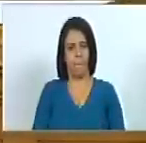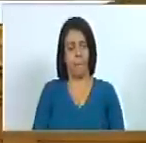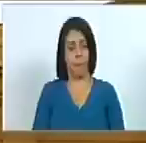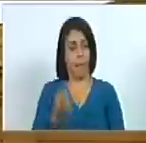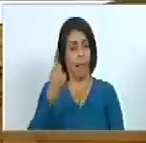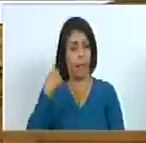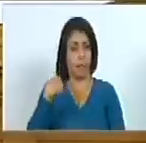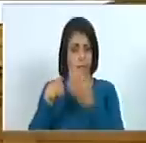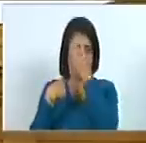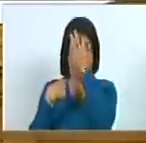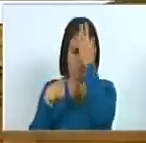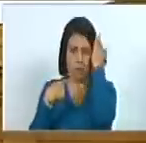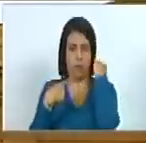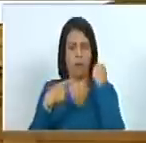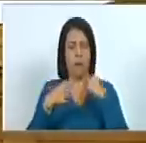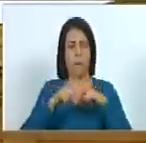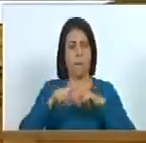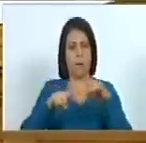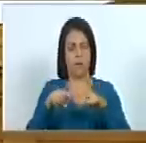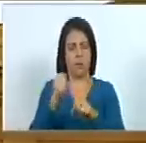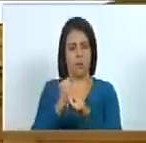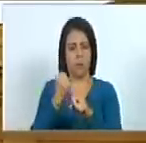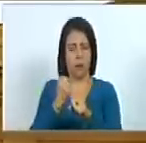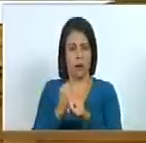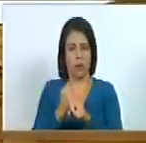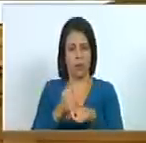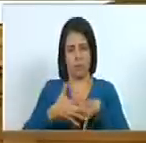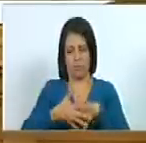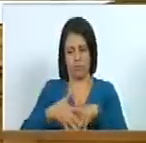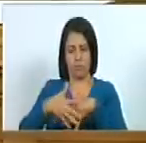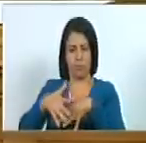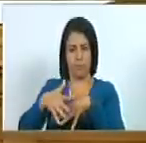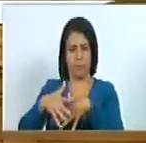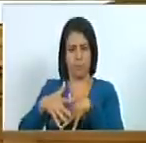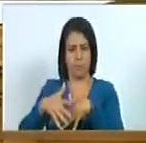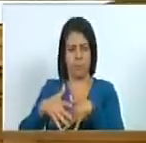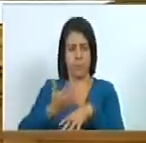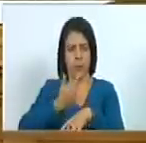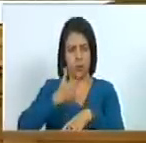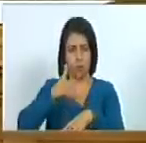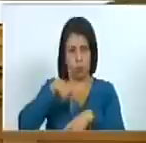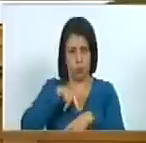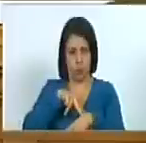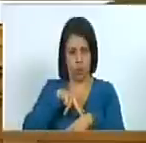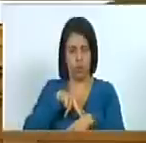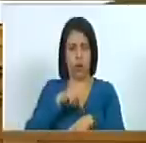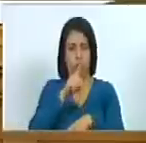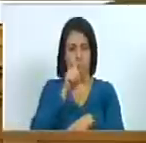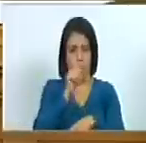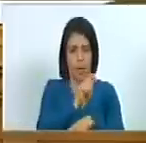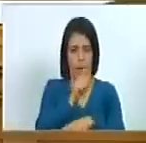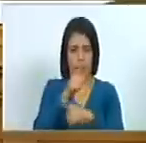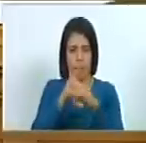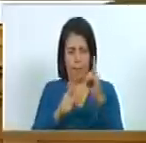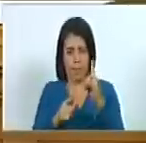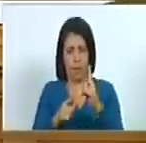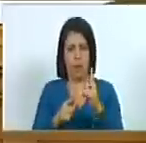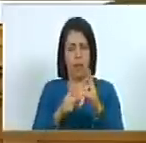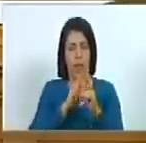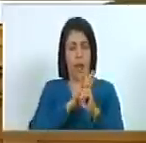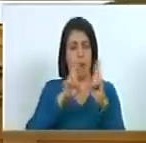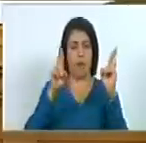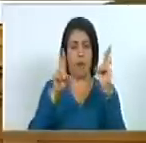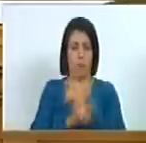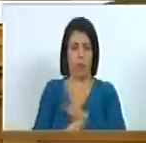ayer hubo un mandato de la marcha de trabajadores que nosotros nos comprometimos en mes y medio en hacer las